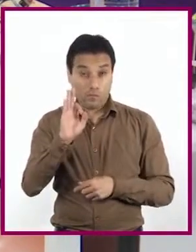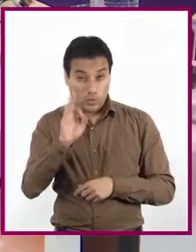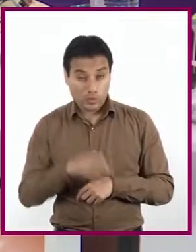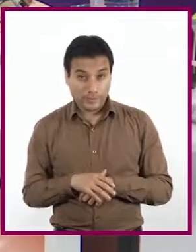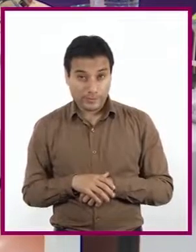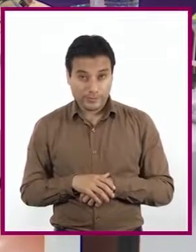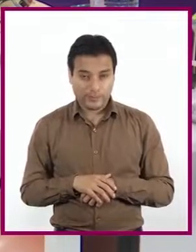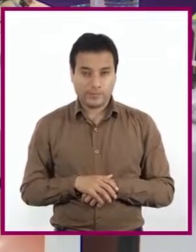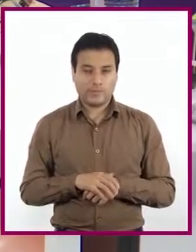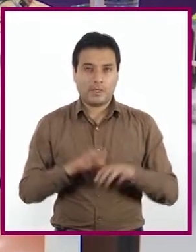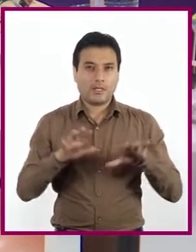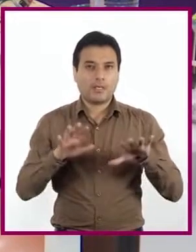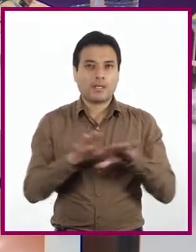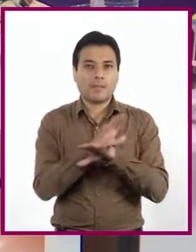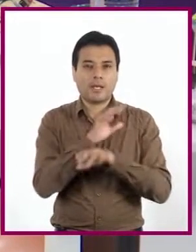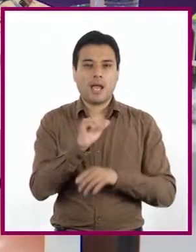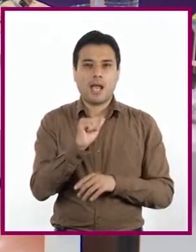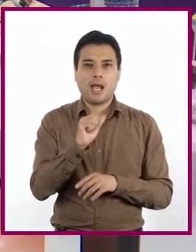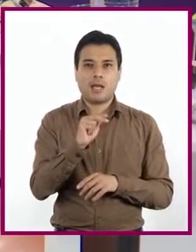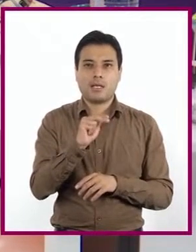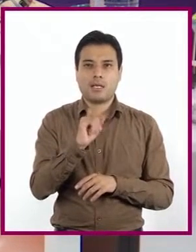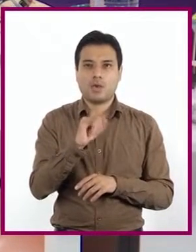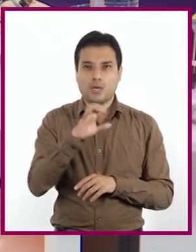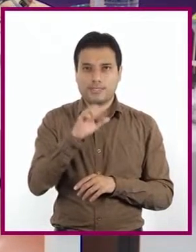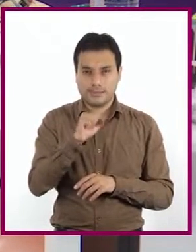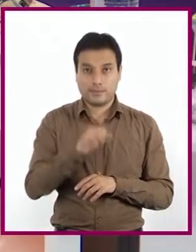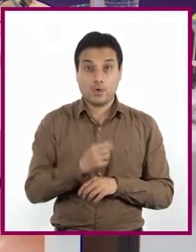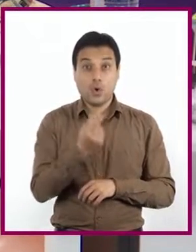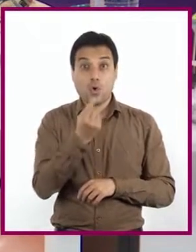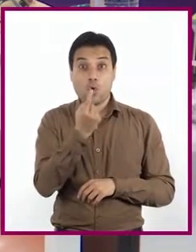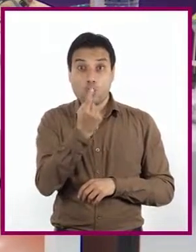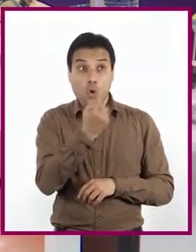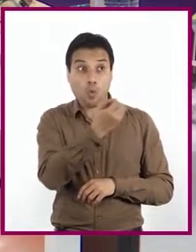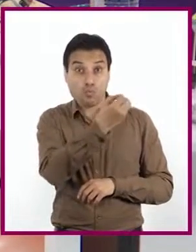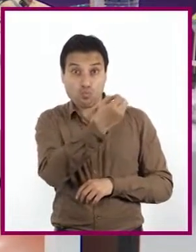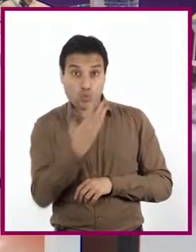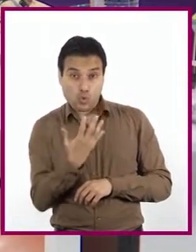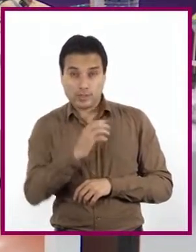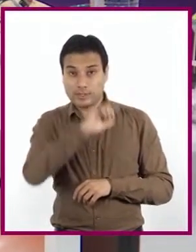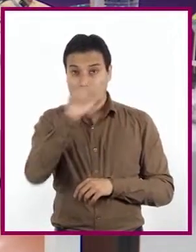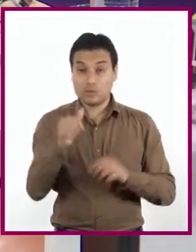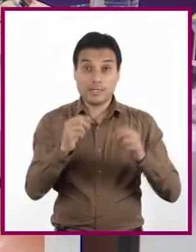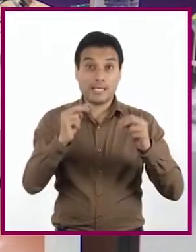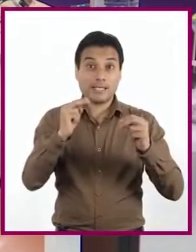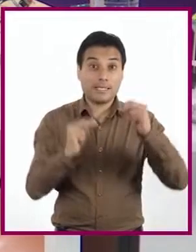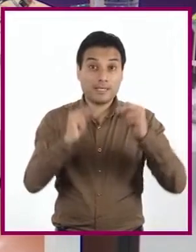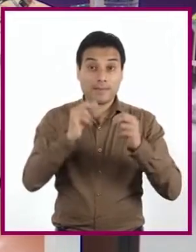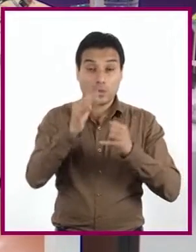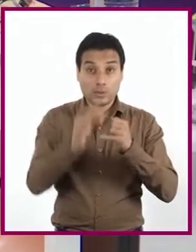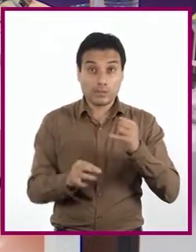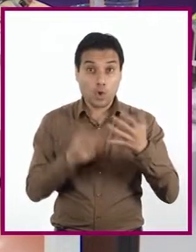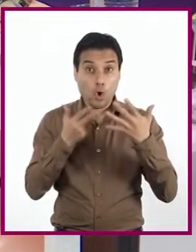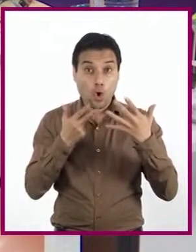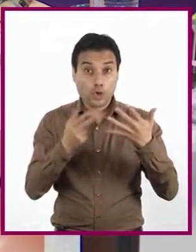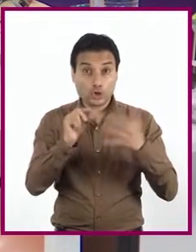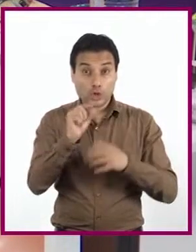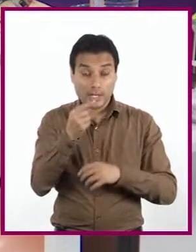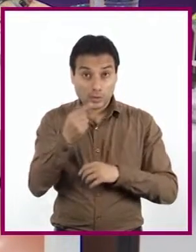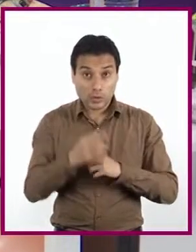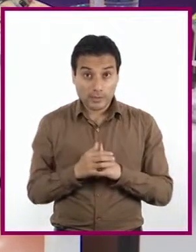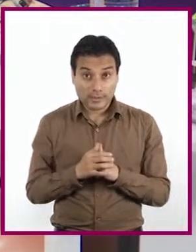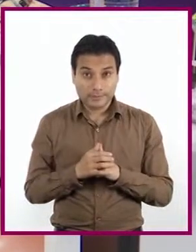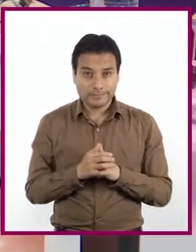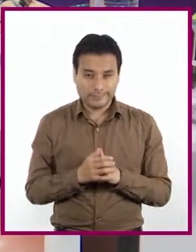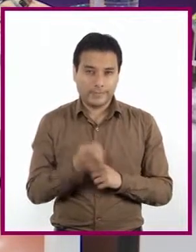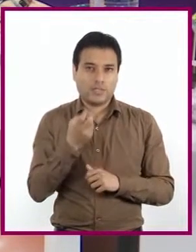en aniones al aceptar un electrón y completar su última órbita con 8 electrones y adquirir la estabilidad